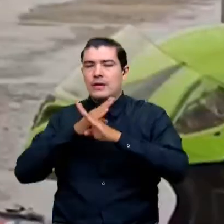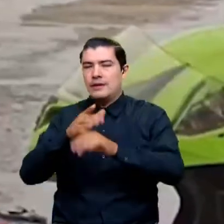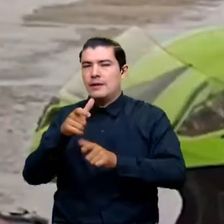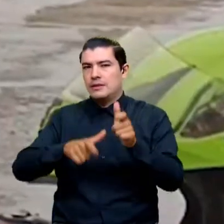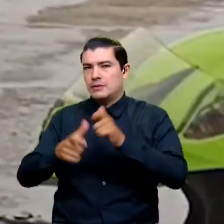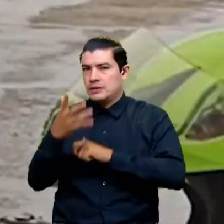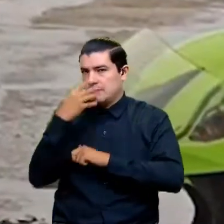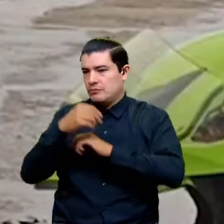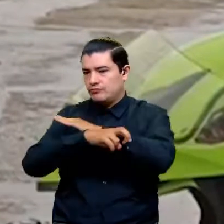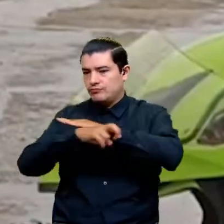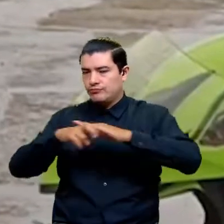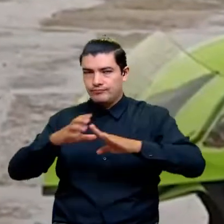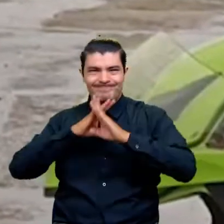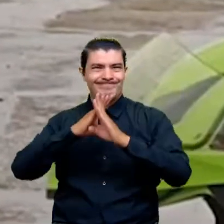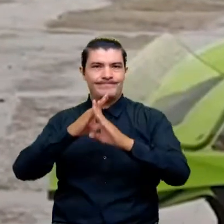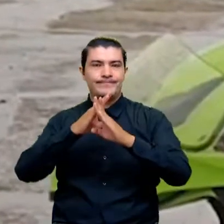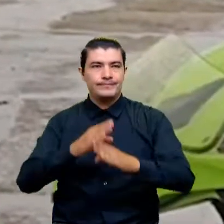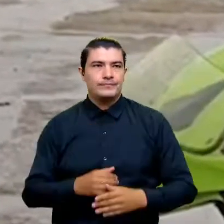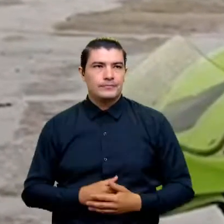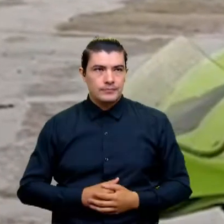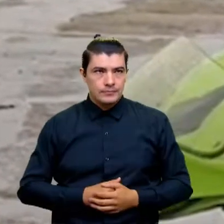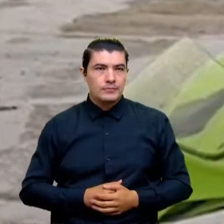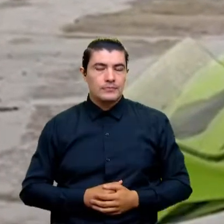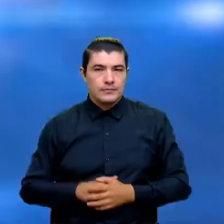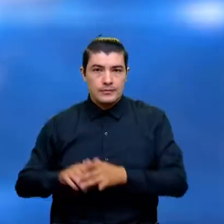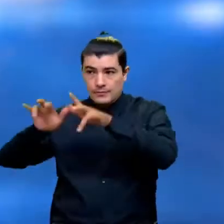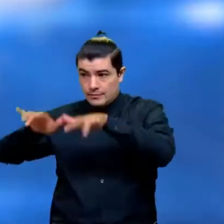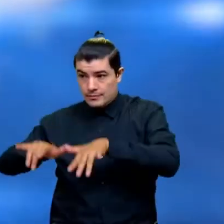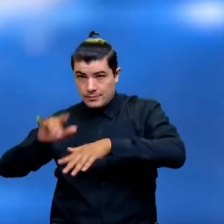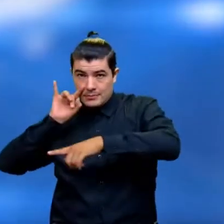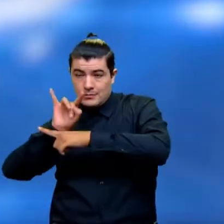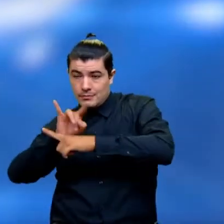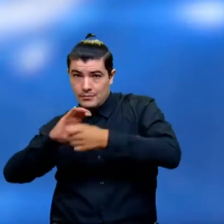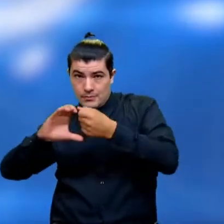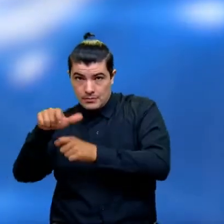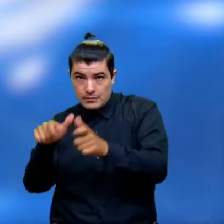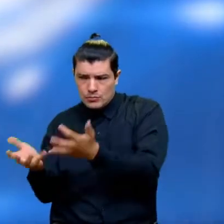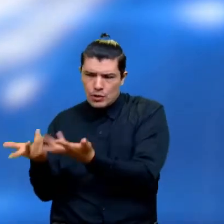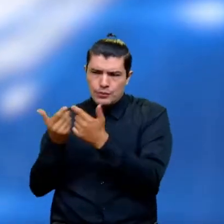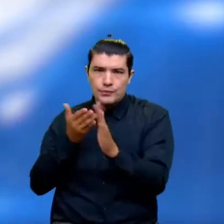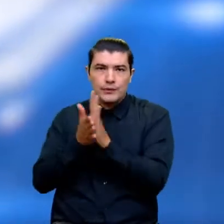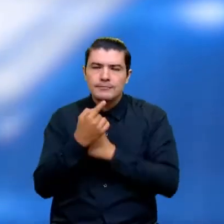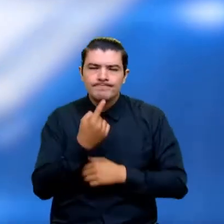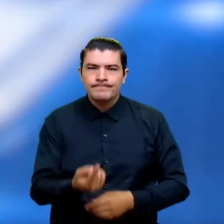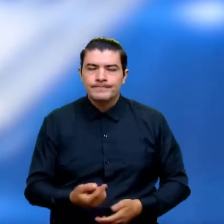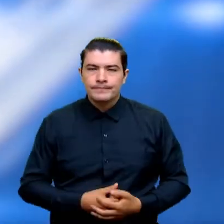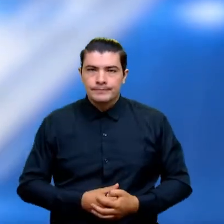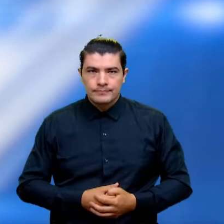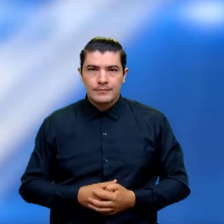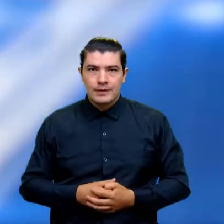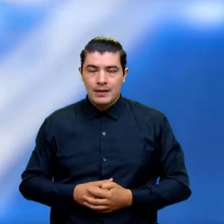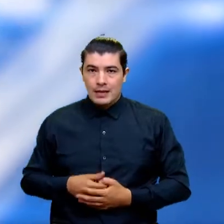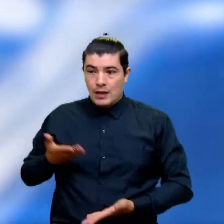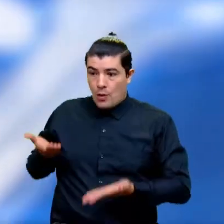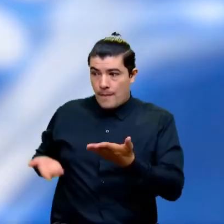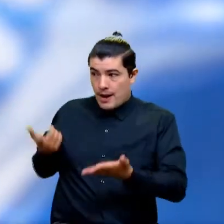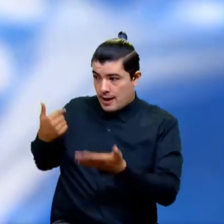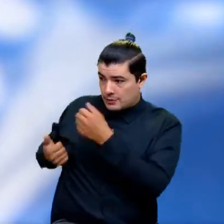los cuteños. De acuerdo a la información entregada desde la Secretaría de Seguridad Ciudadana, los delitos en comparación al año